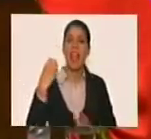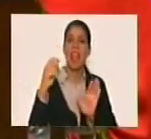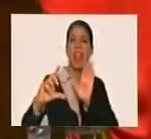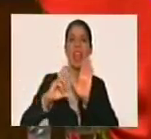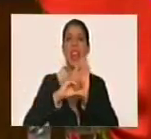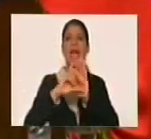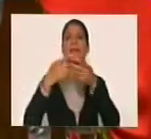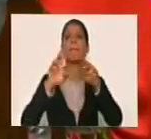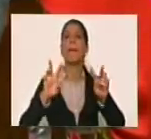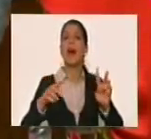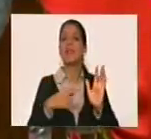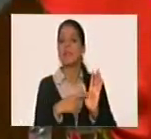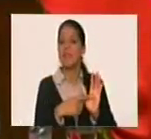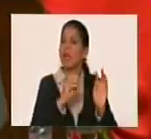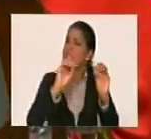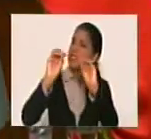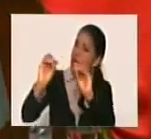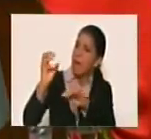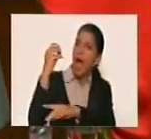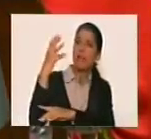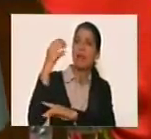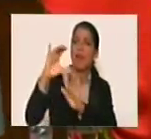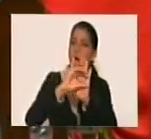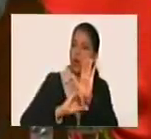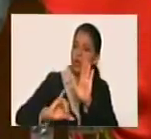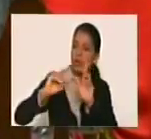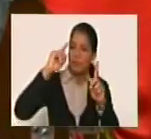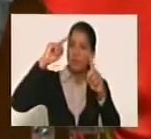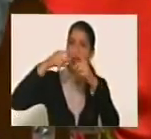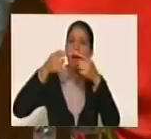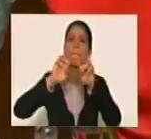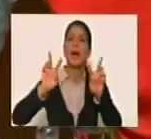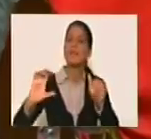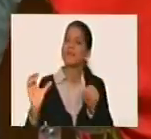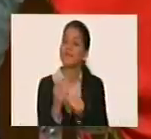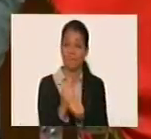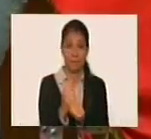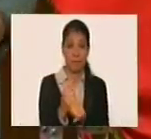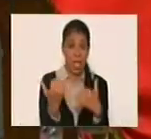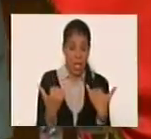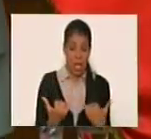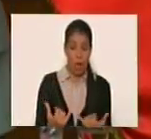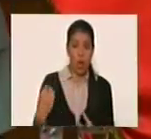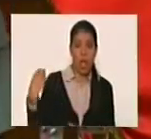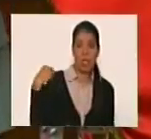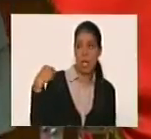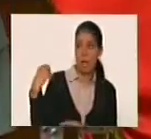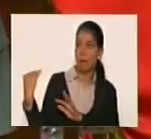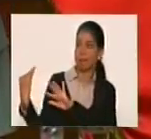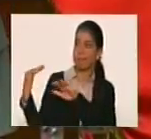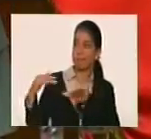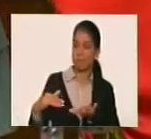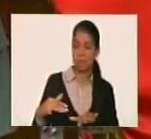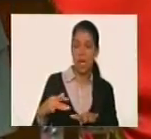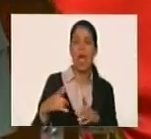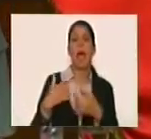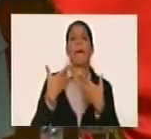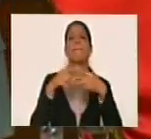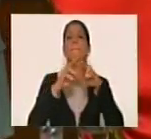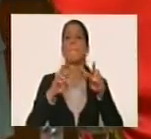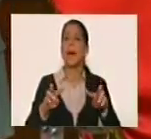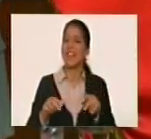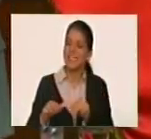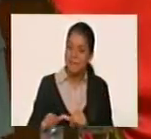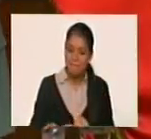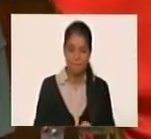cuando convocó a la Asamblea Constituyente para garantizar la paz y para conquistar la paz. Y ahora nos llamó a consolidar la paz, a